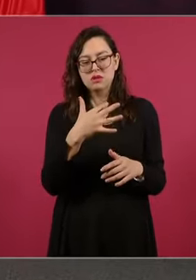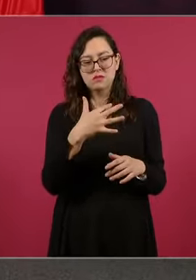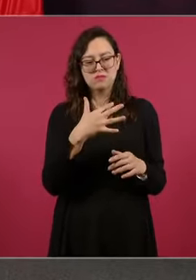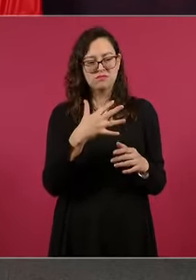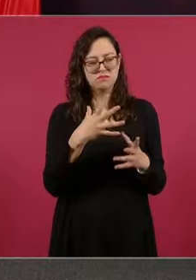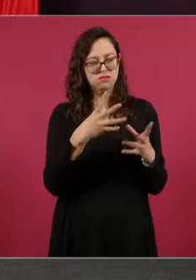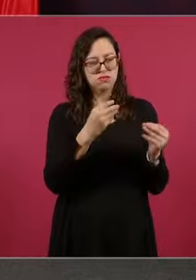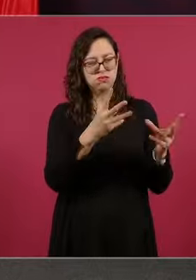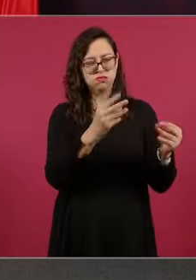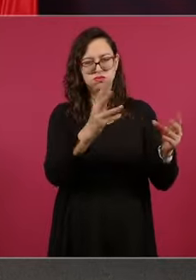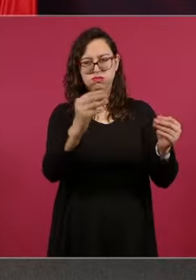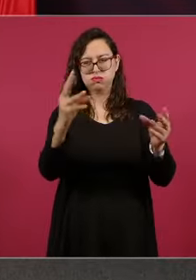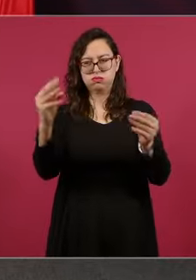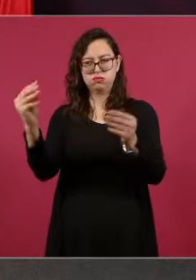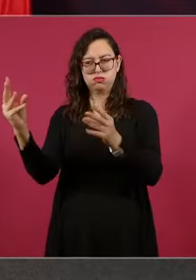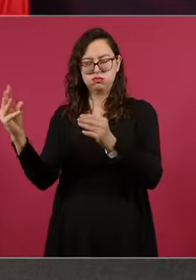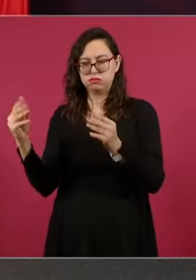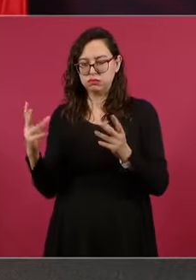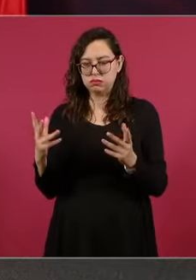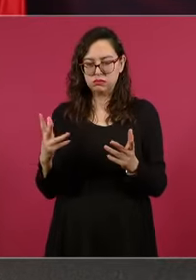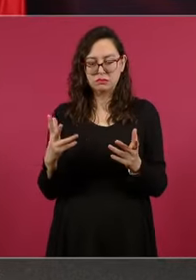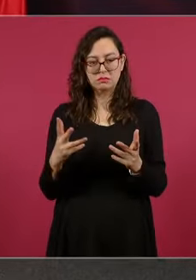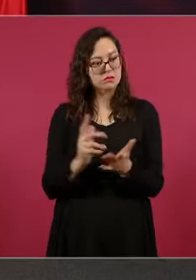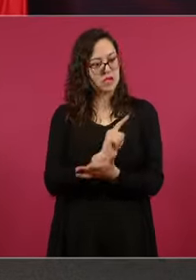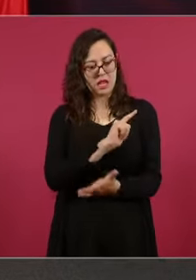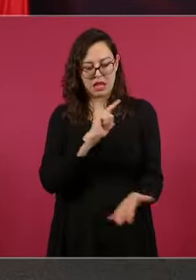estaba desatada cuando llegó.